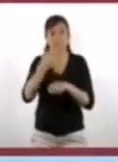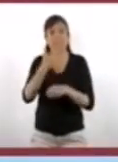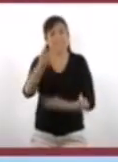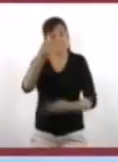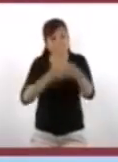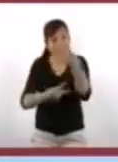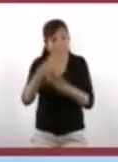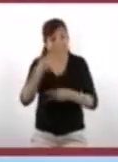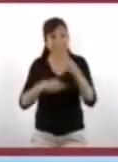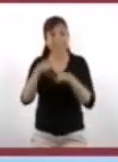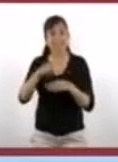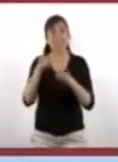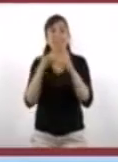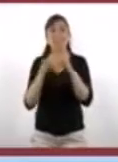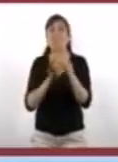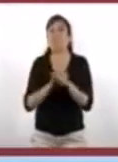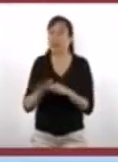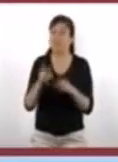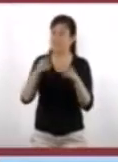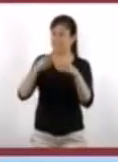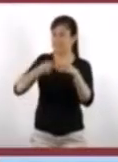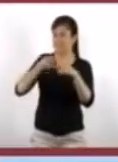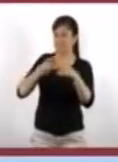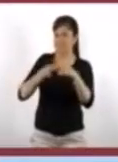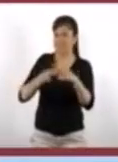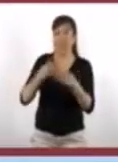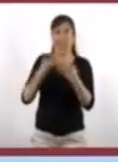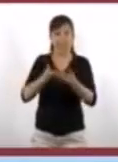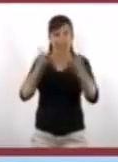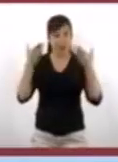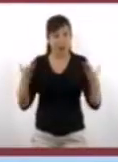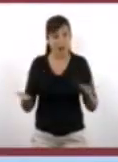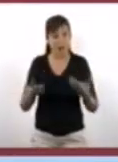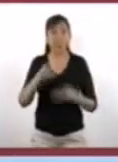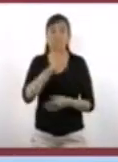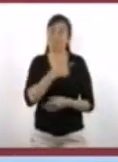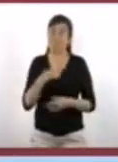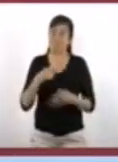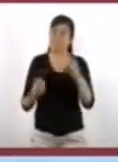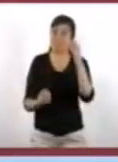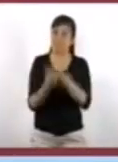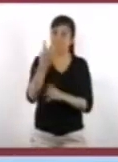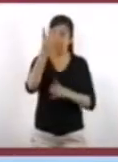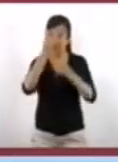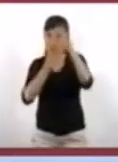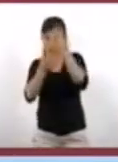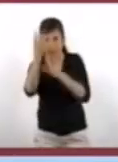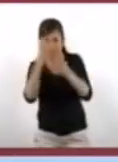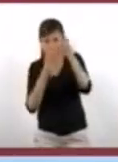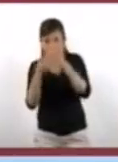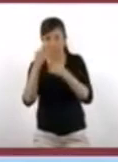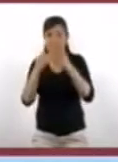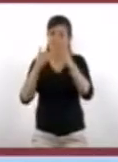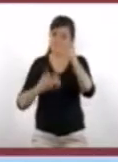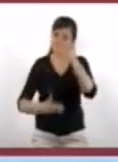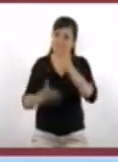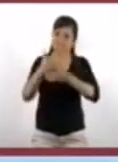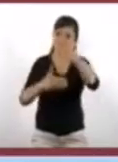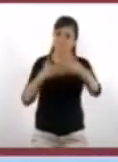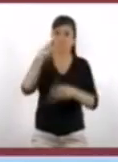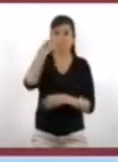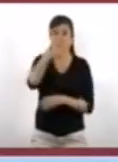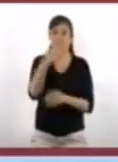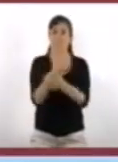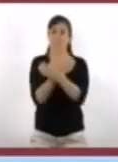esta sesión de la asignatura de Matemáticas. Por consiguiente, a nuevos aprendizajes y a un paso más en su